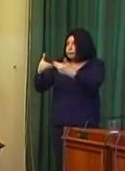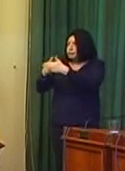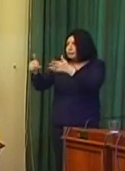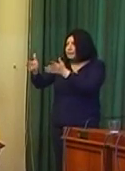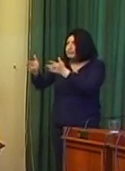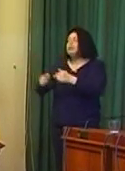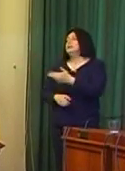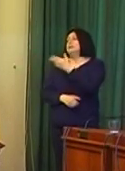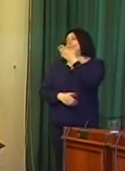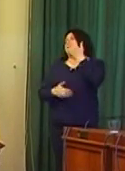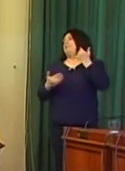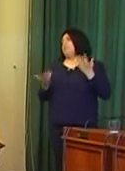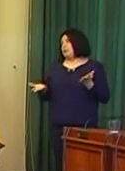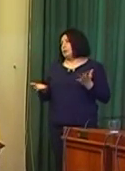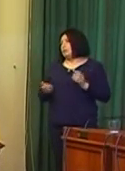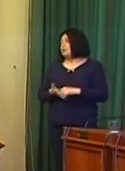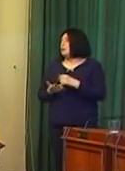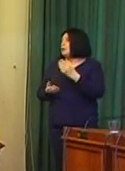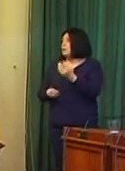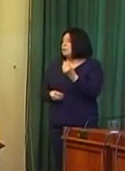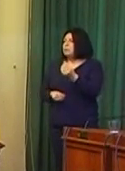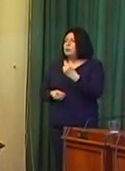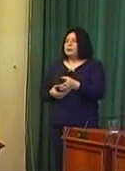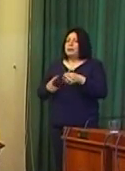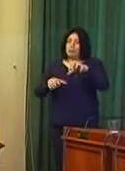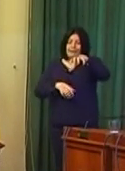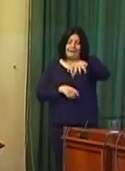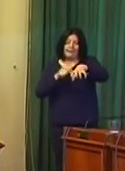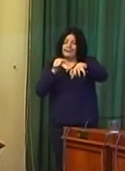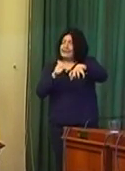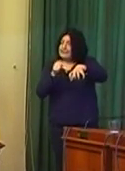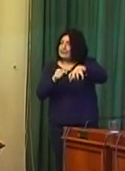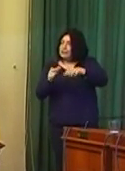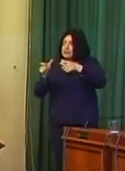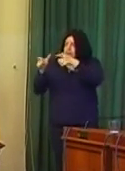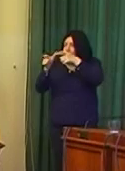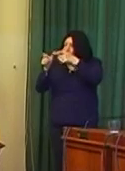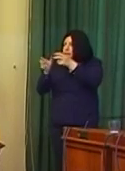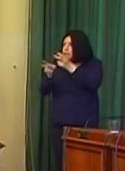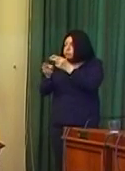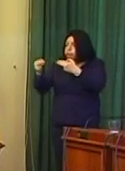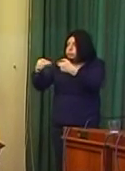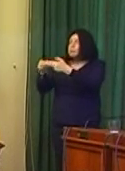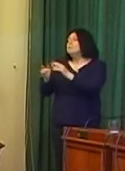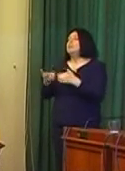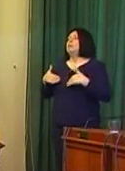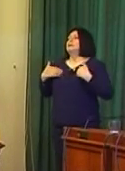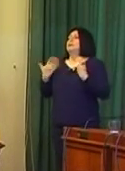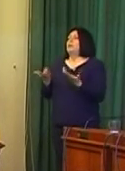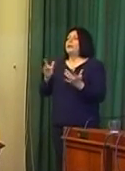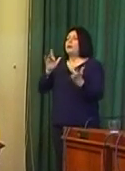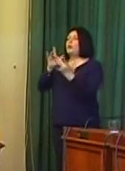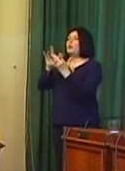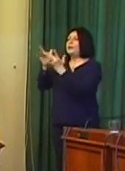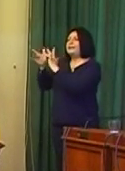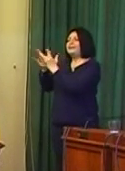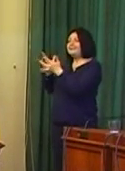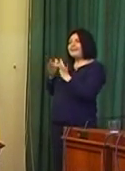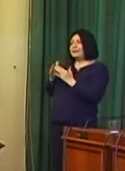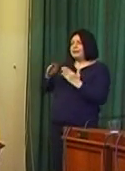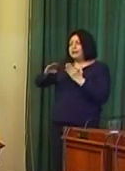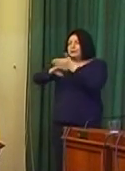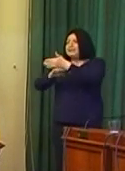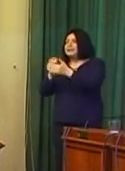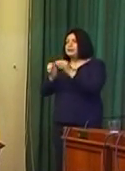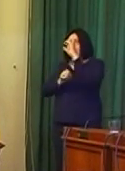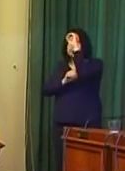mejor, porque con la central de monitoreo de tráfico lo que vamos a poder hacer es manejar todas aquellas intersecciones